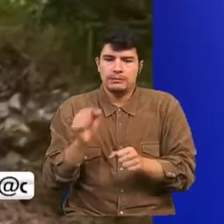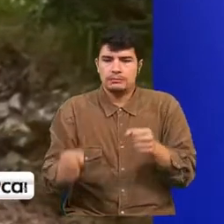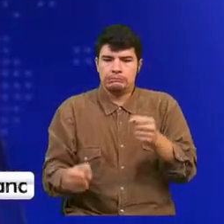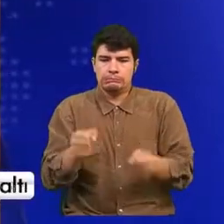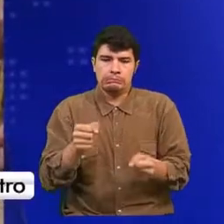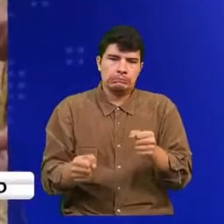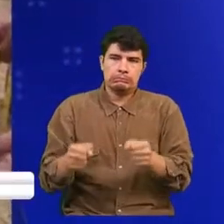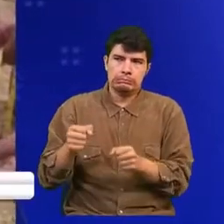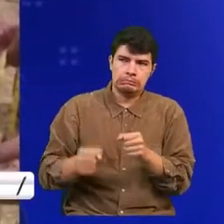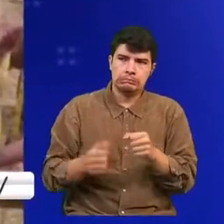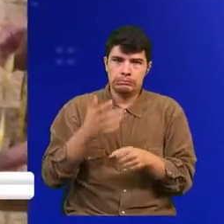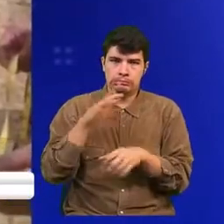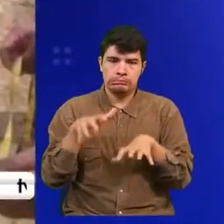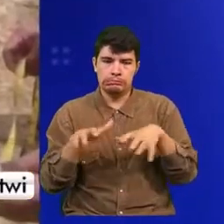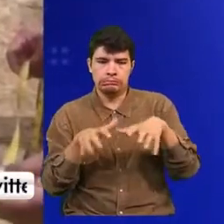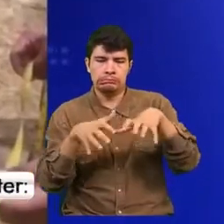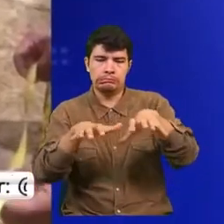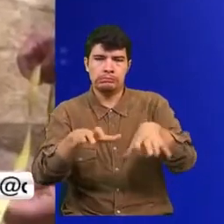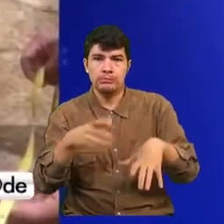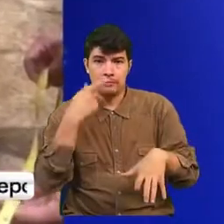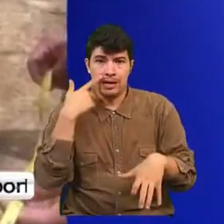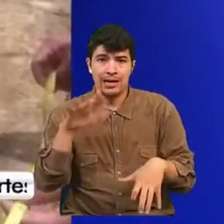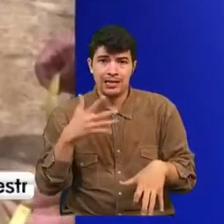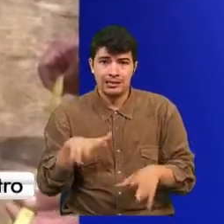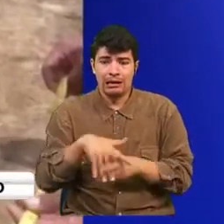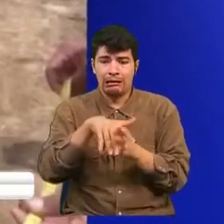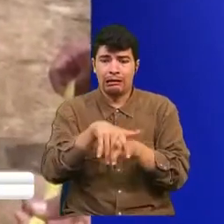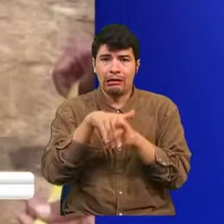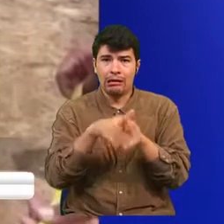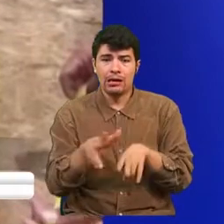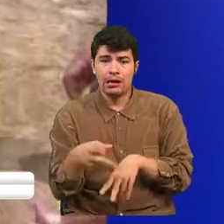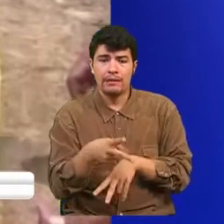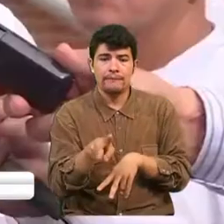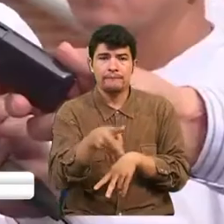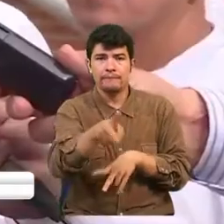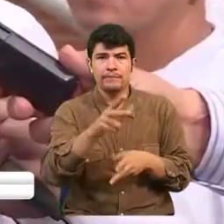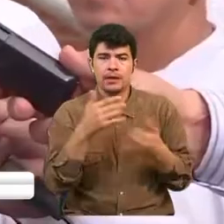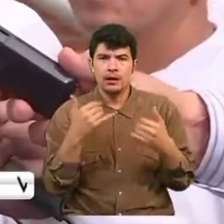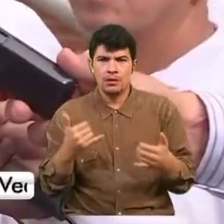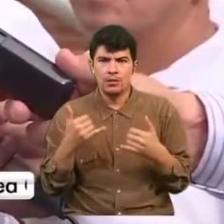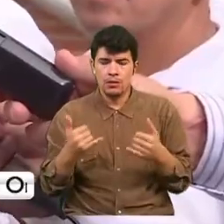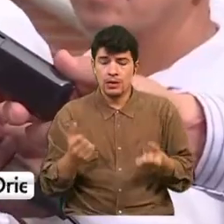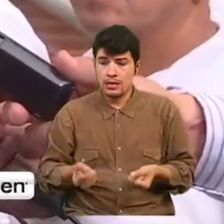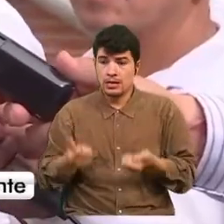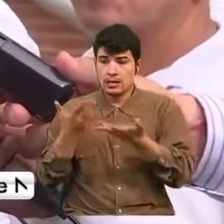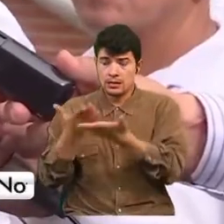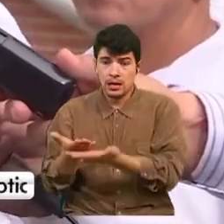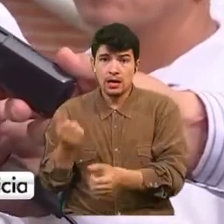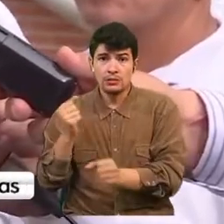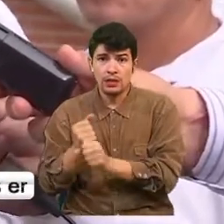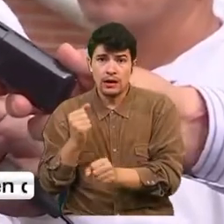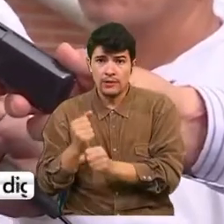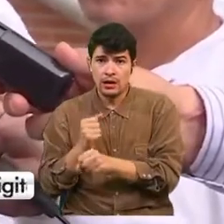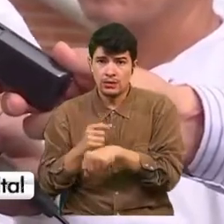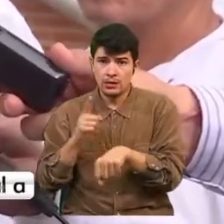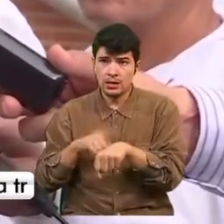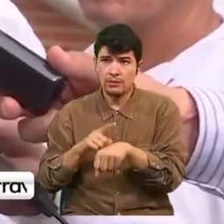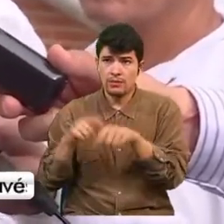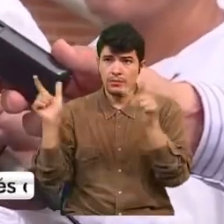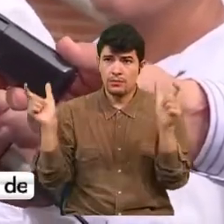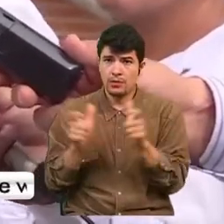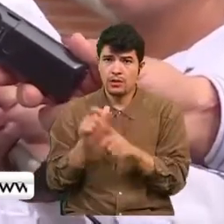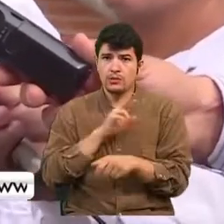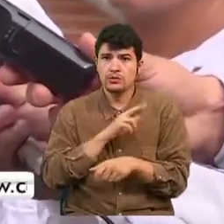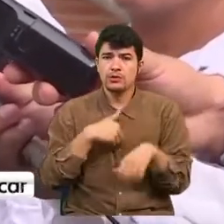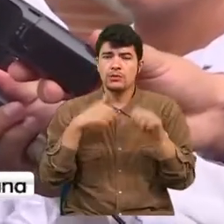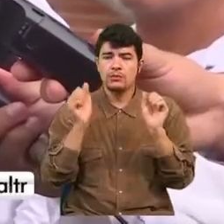estas poblaciones. Parecían caminos de herradura. Hoy nosotros vamos a entregarle una obra que en corto tiempo pudimos habilitar el